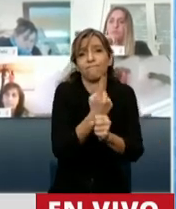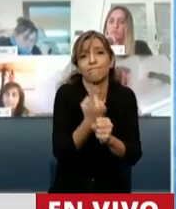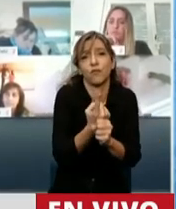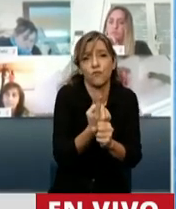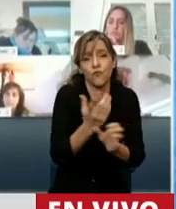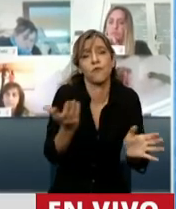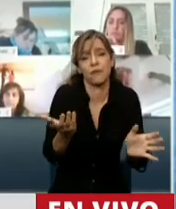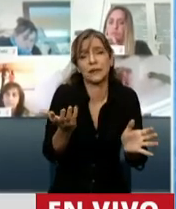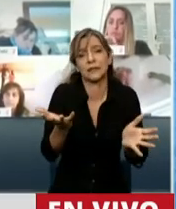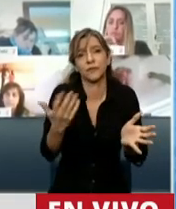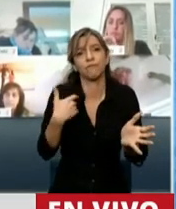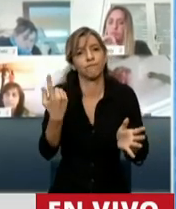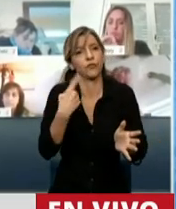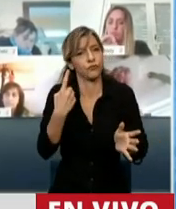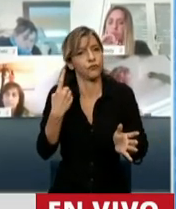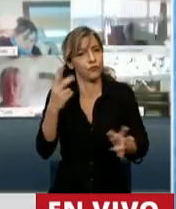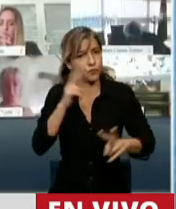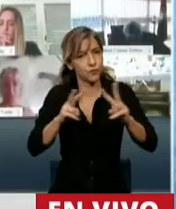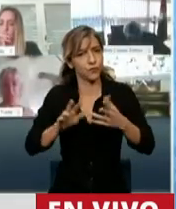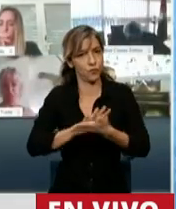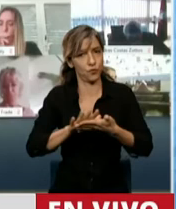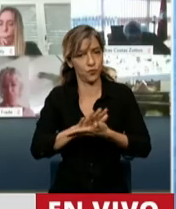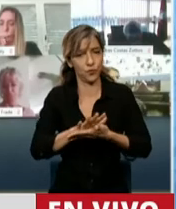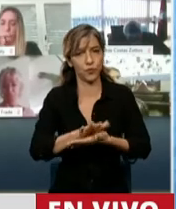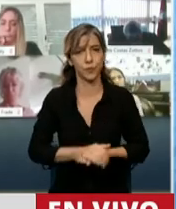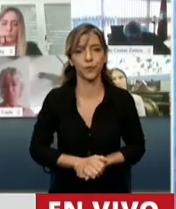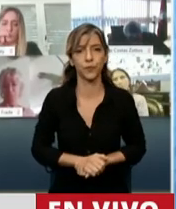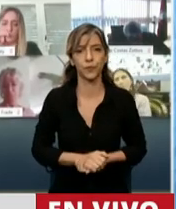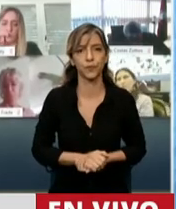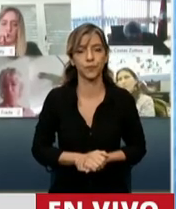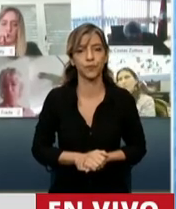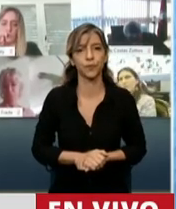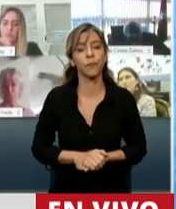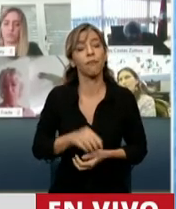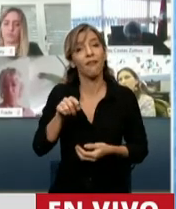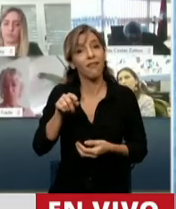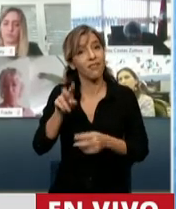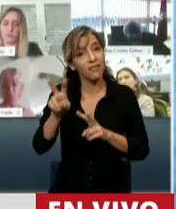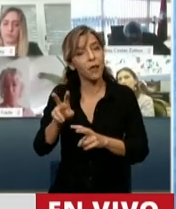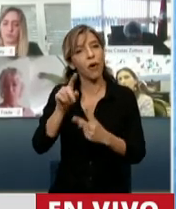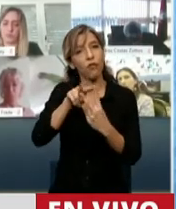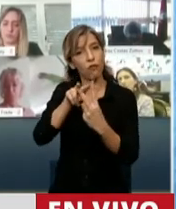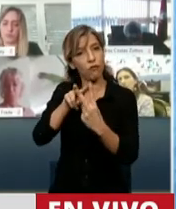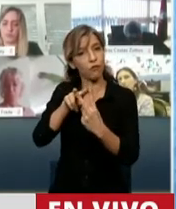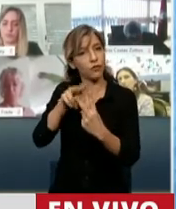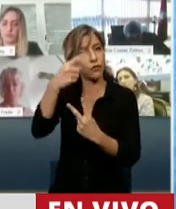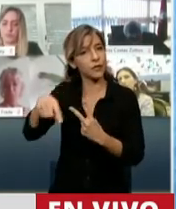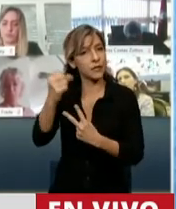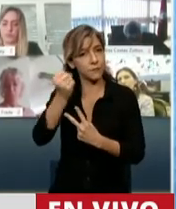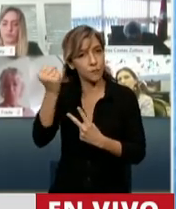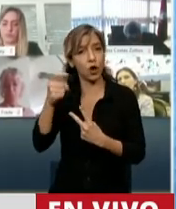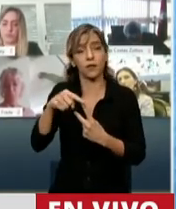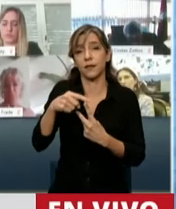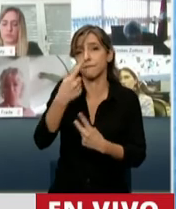fisco. Y acá vamos a tener dos patas que hoy necesita el privado,